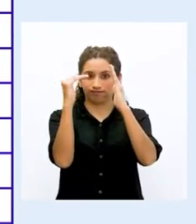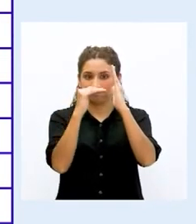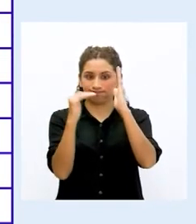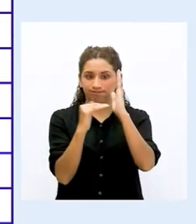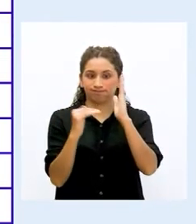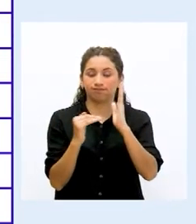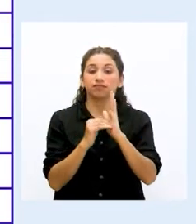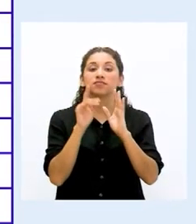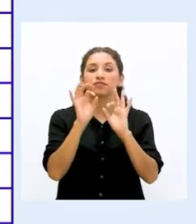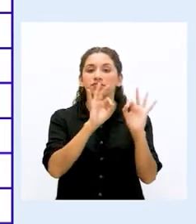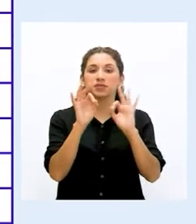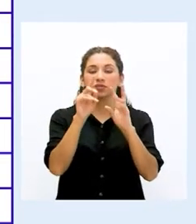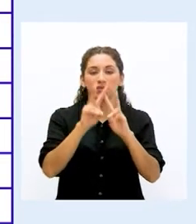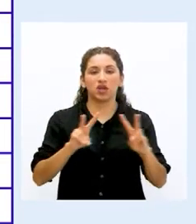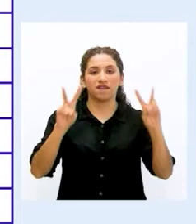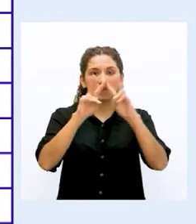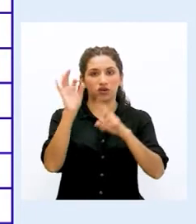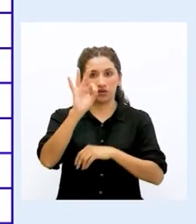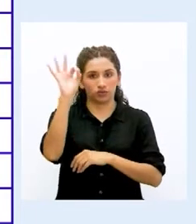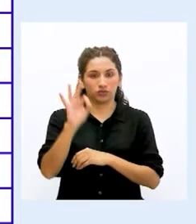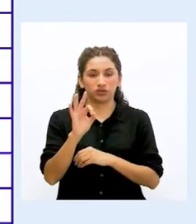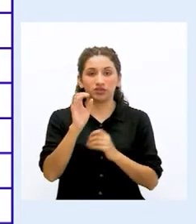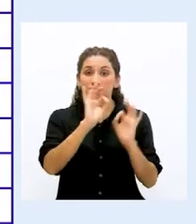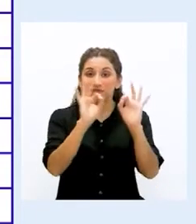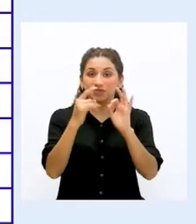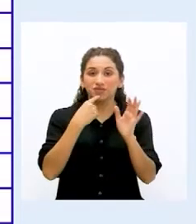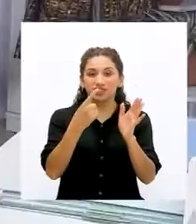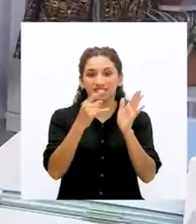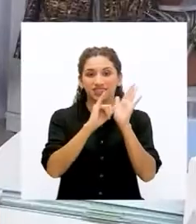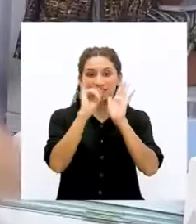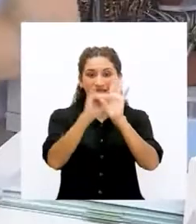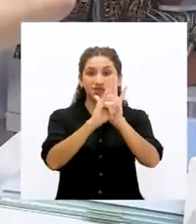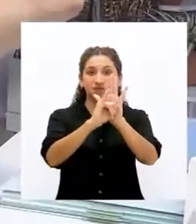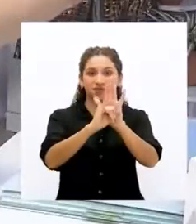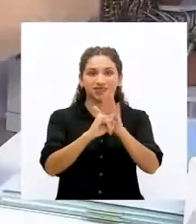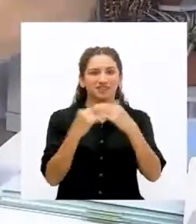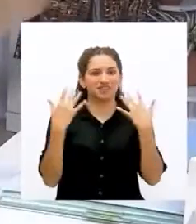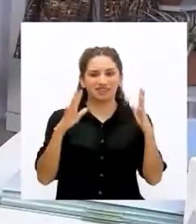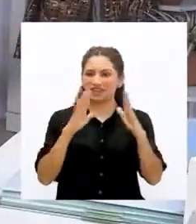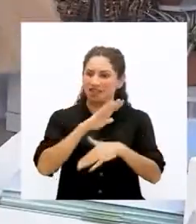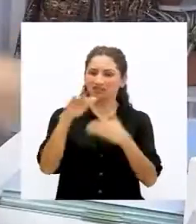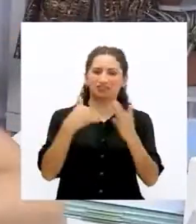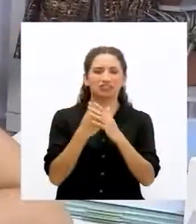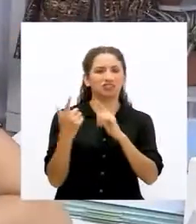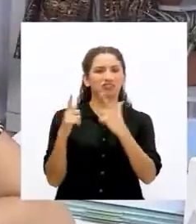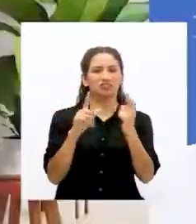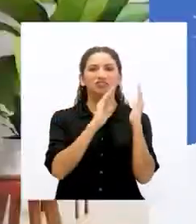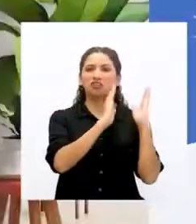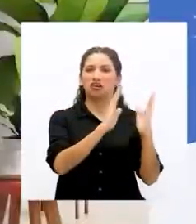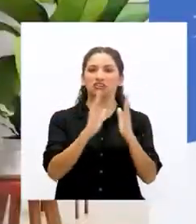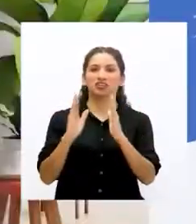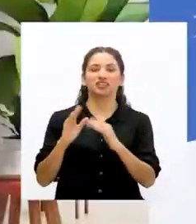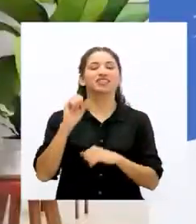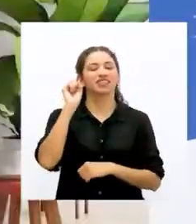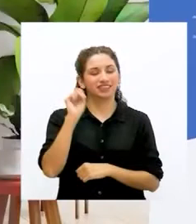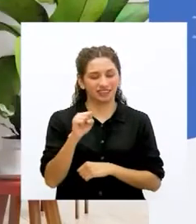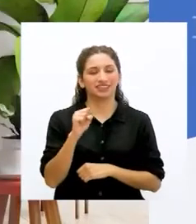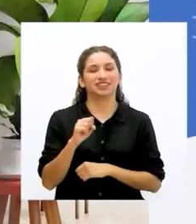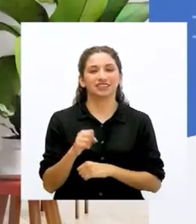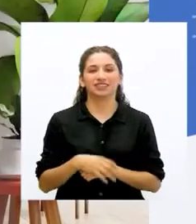valores mostrados en la tabla, como muestra la imagen. ¡Ya está todo ordenadito!